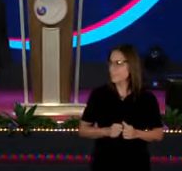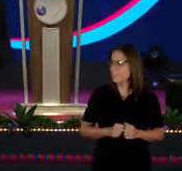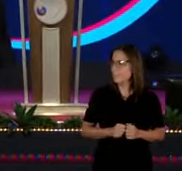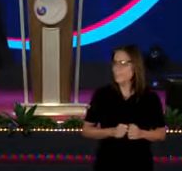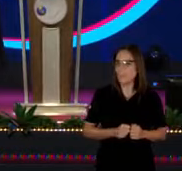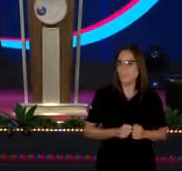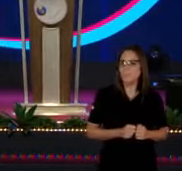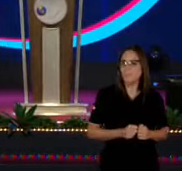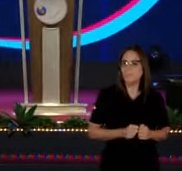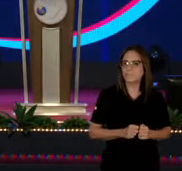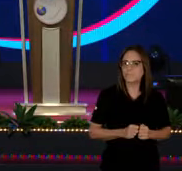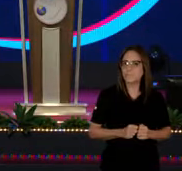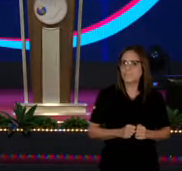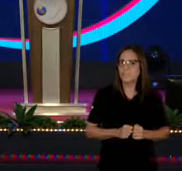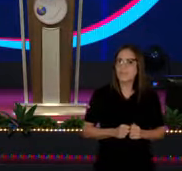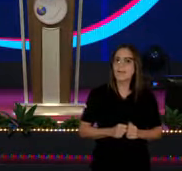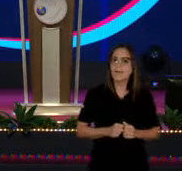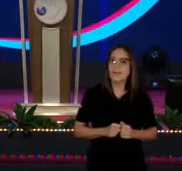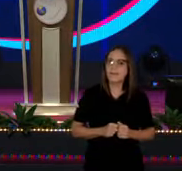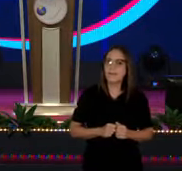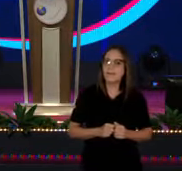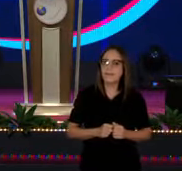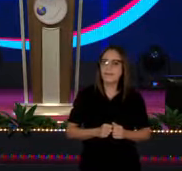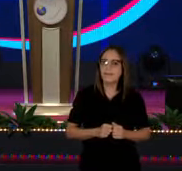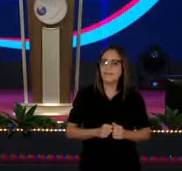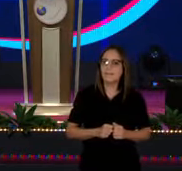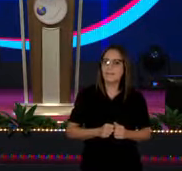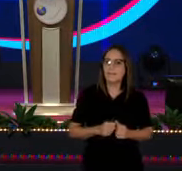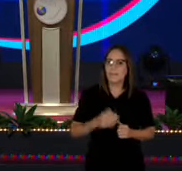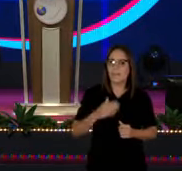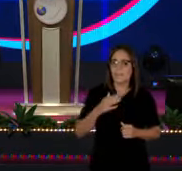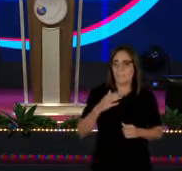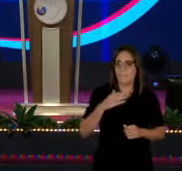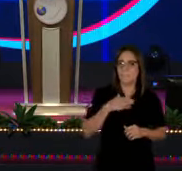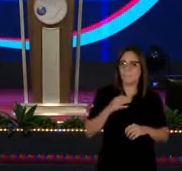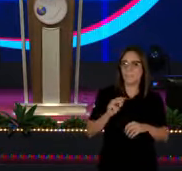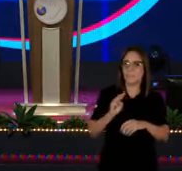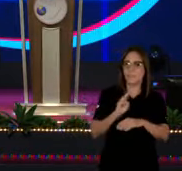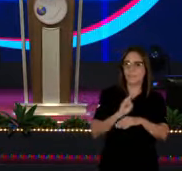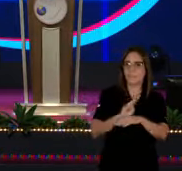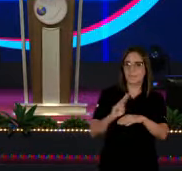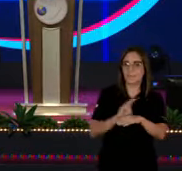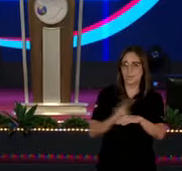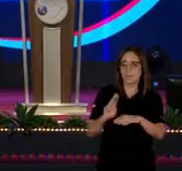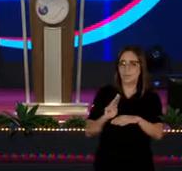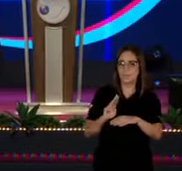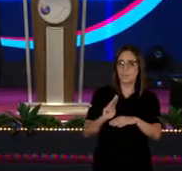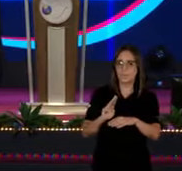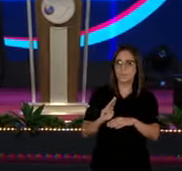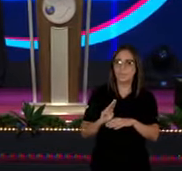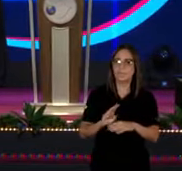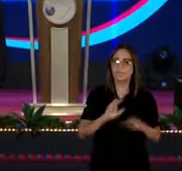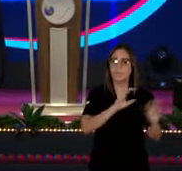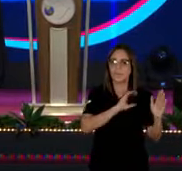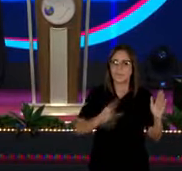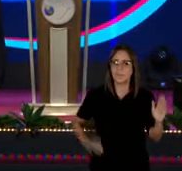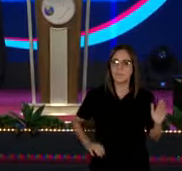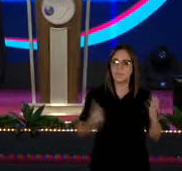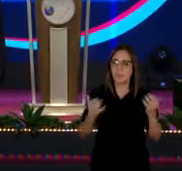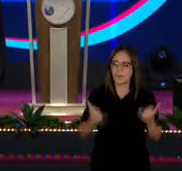¿Qué es esto? Sí, esta es la empresa Bendiciones para Todos, bendiciones para los que nos ven. Cristo ahora